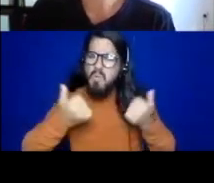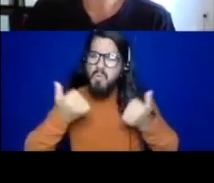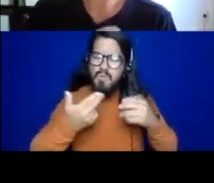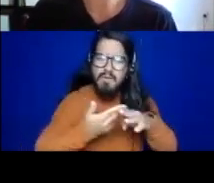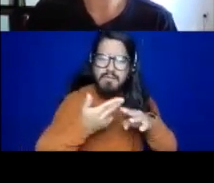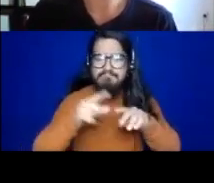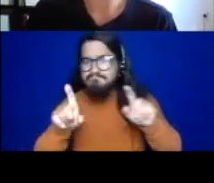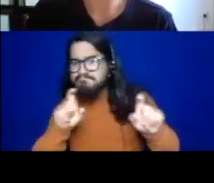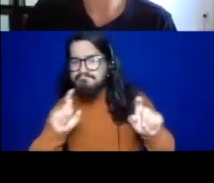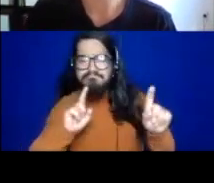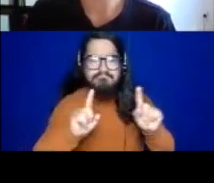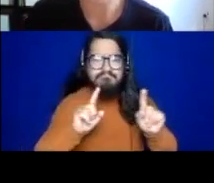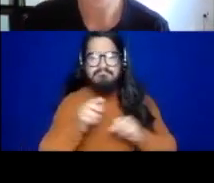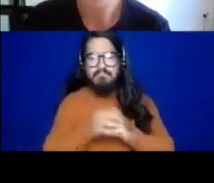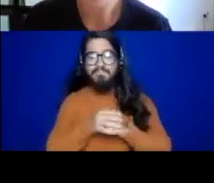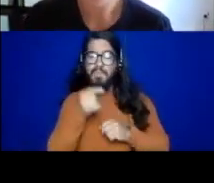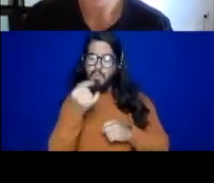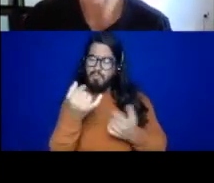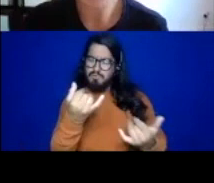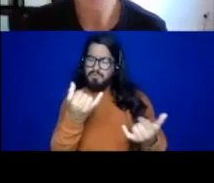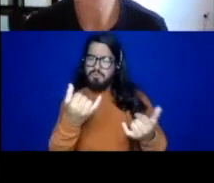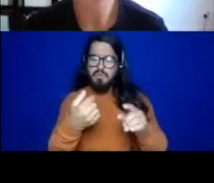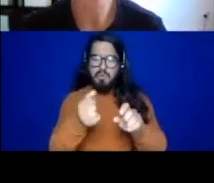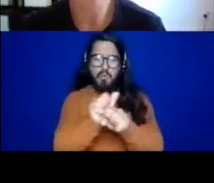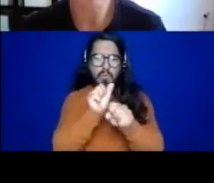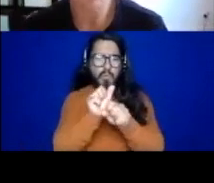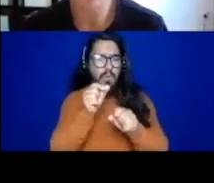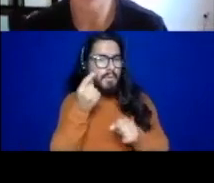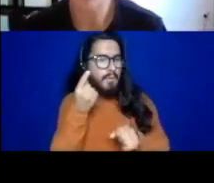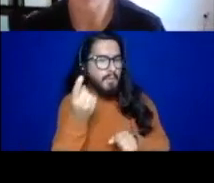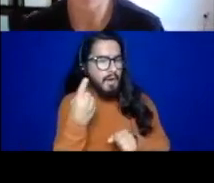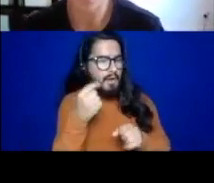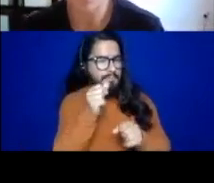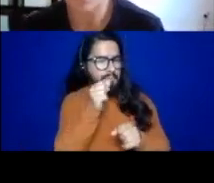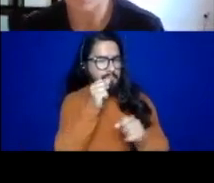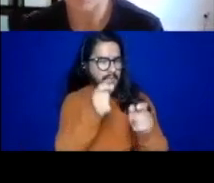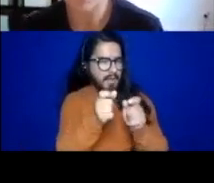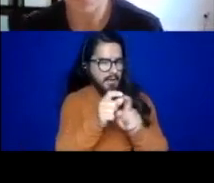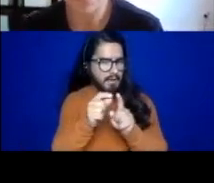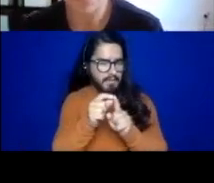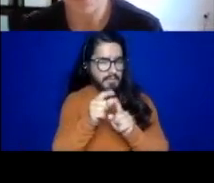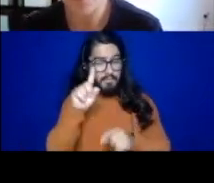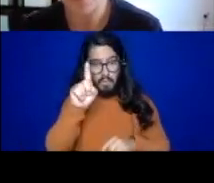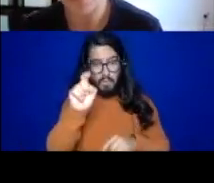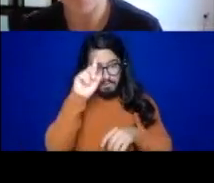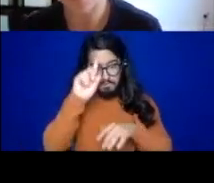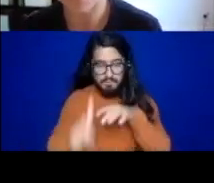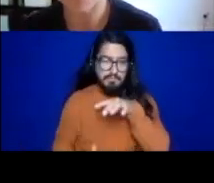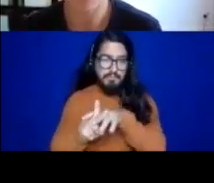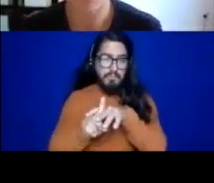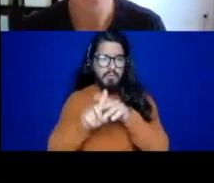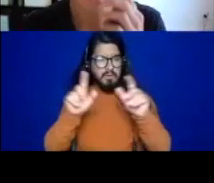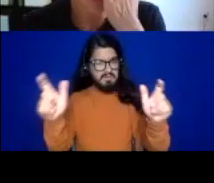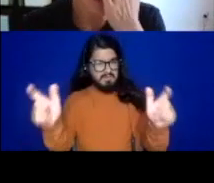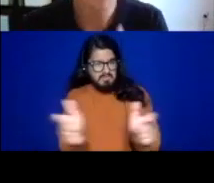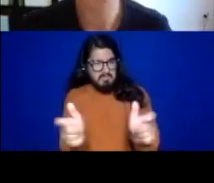puedes preguntarle a tus amigues, porque vamos a trabajar con una contraseña ahora. Y tengo una pregunta antes de continuar,